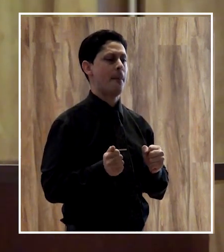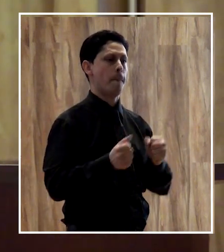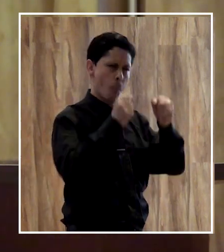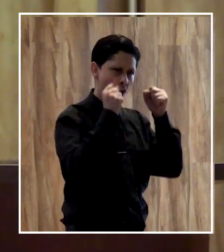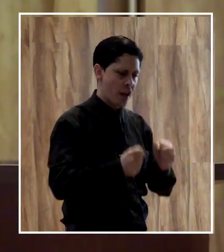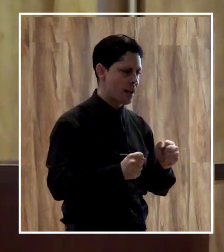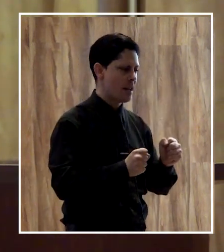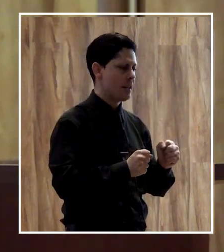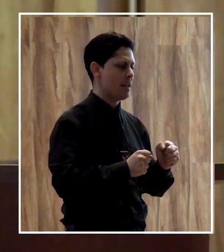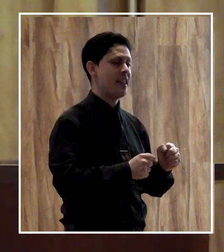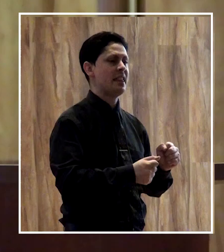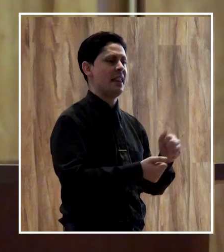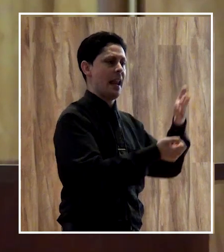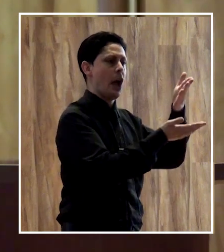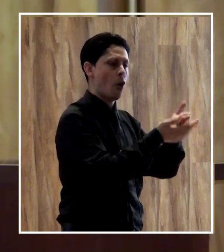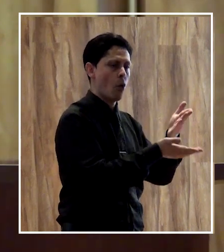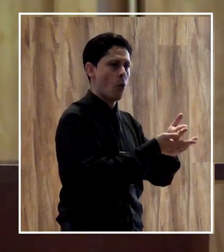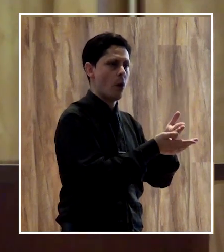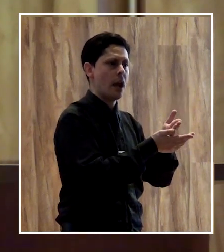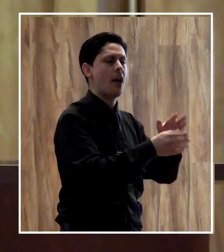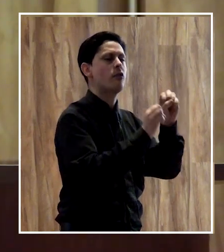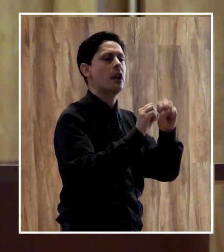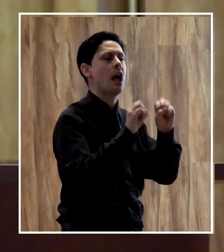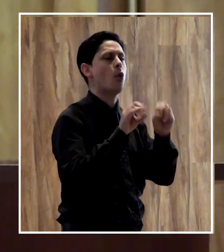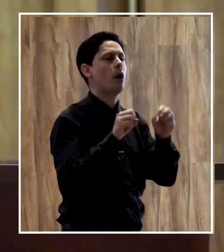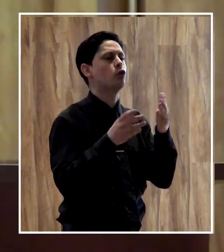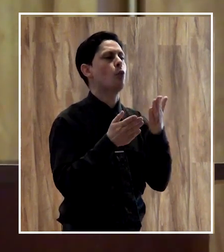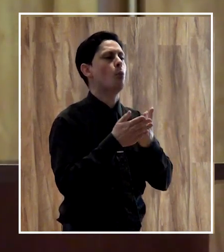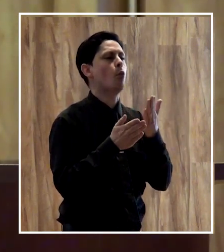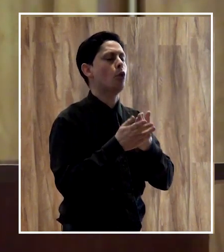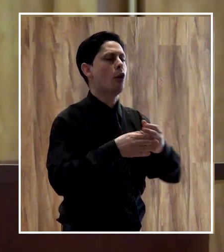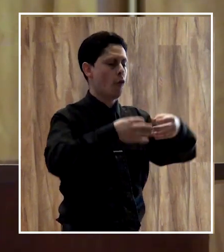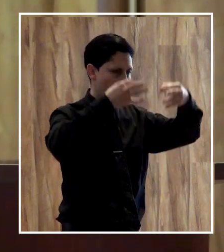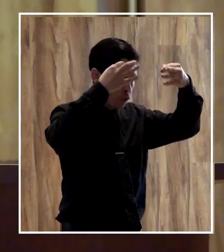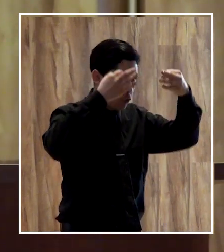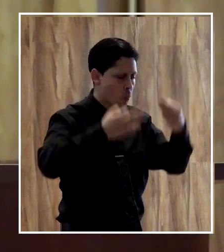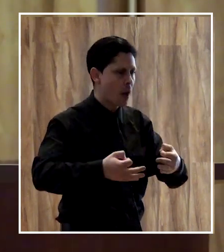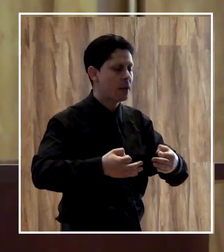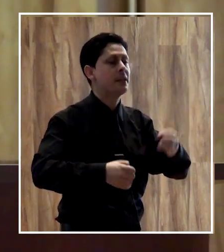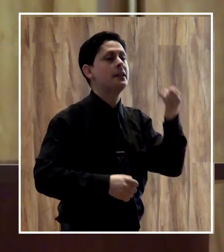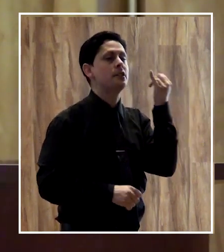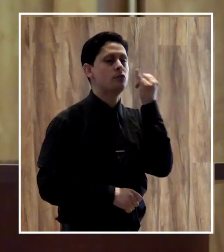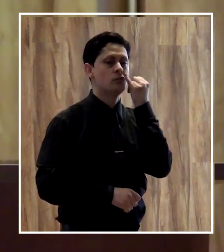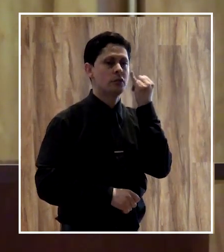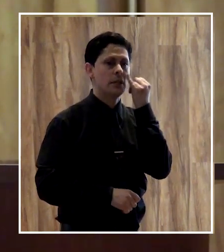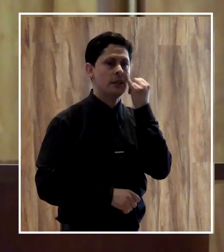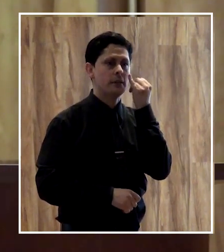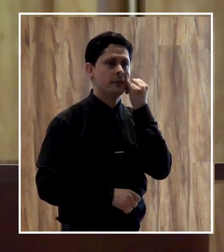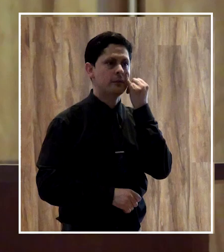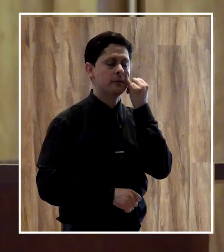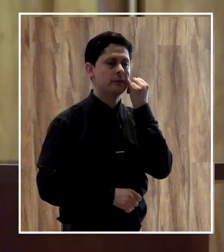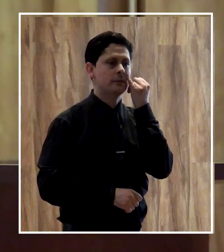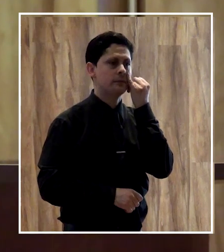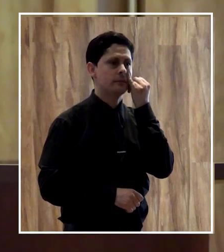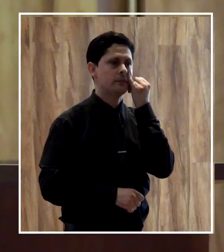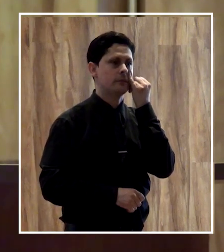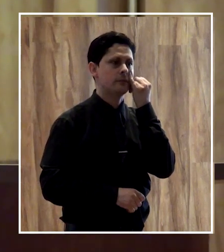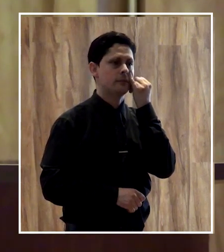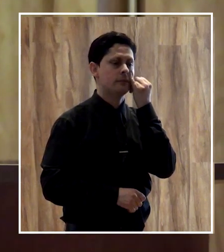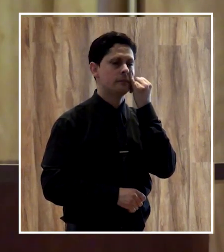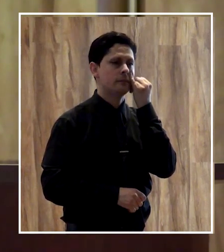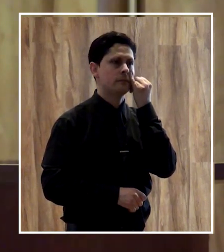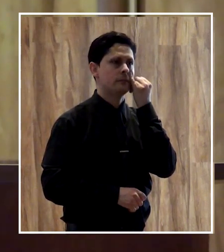desde afuera de la educación pública formal, institucional,